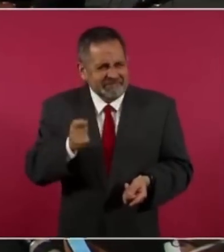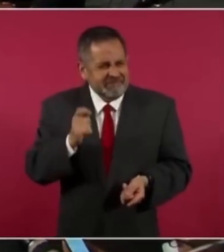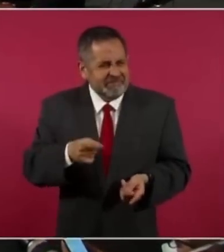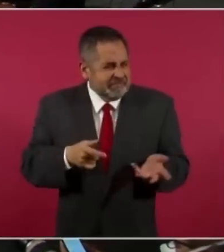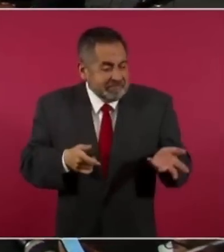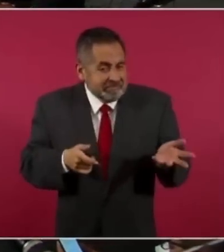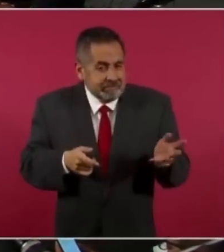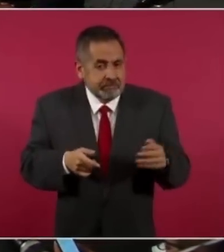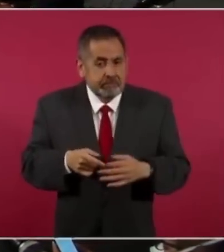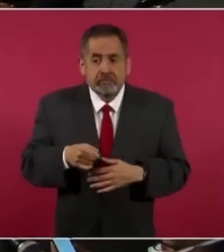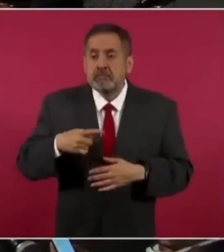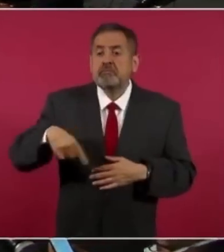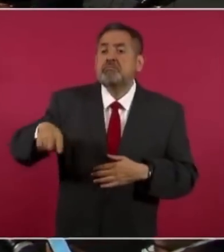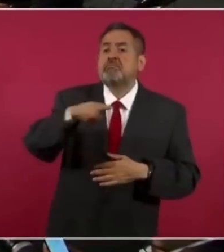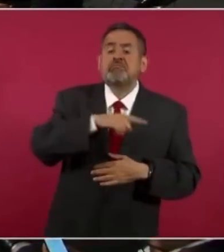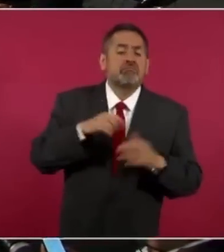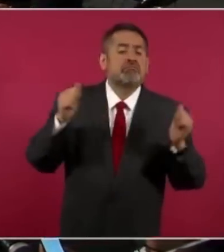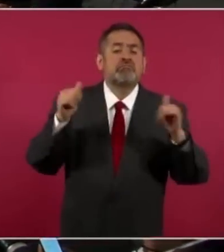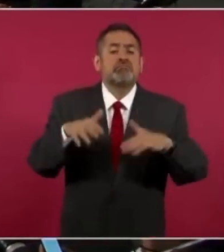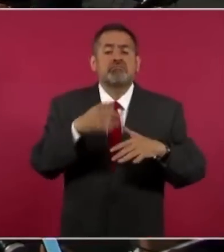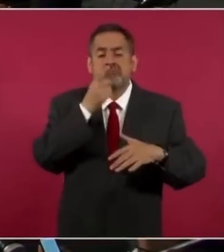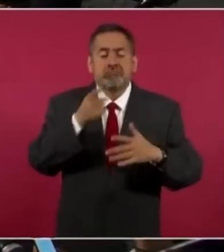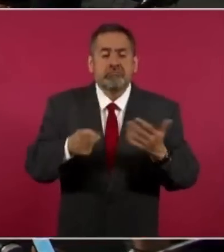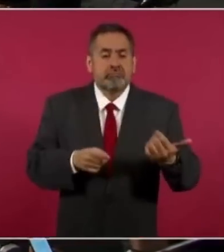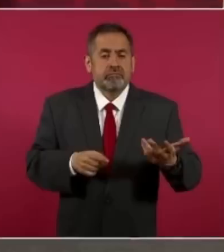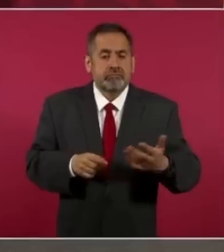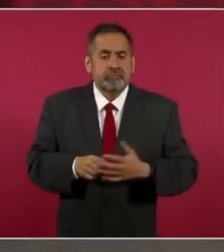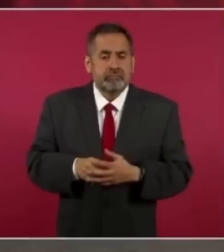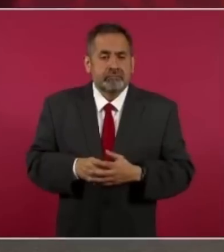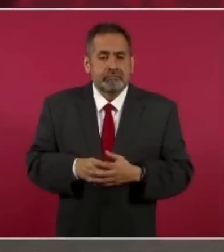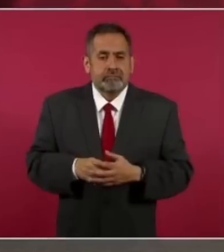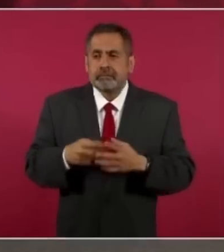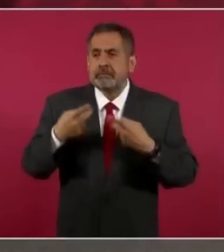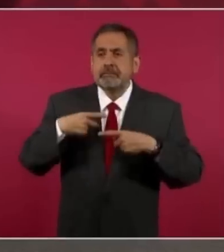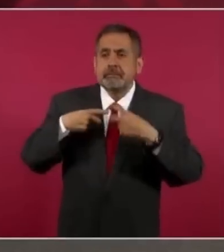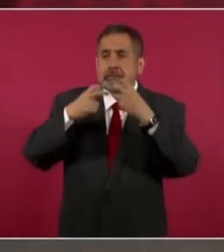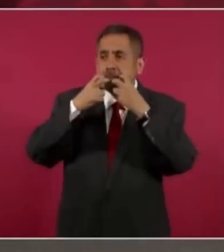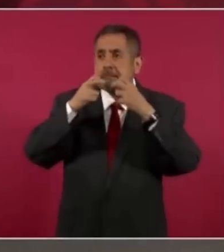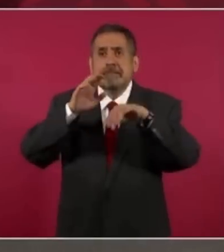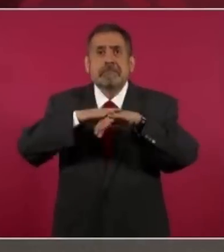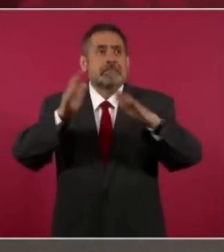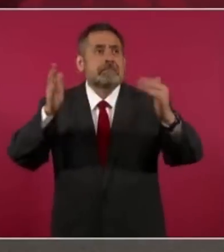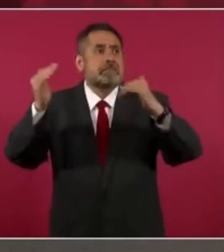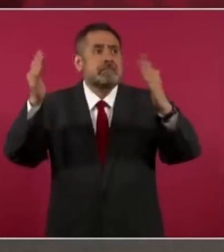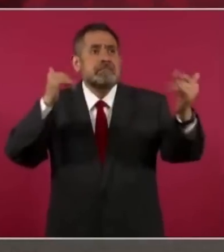de que vamos a hacer un acto con acarreados.